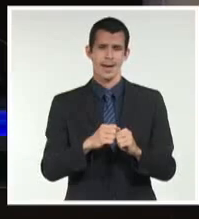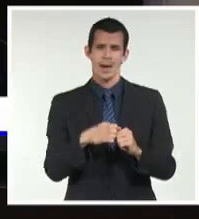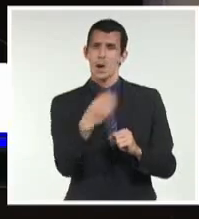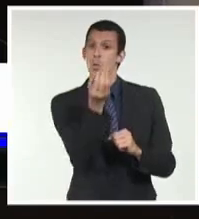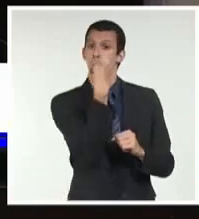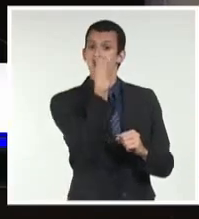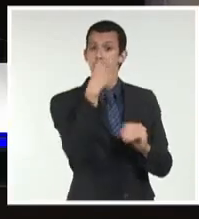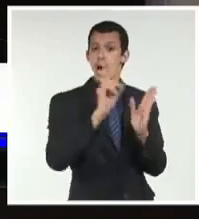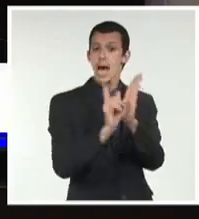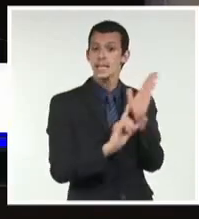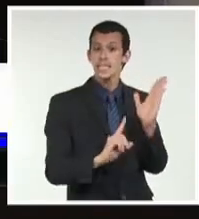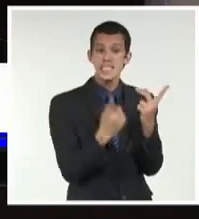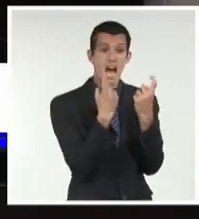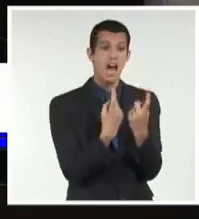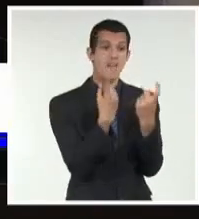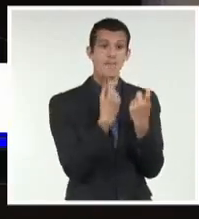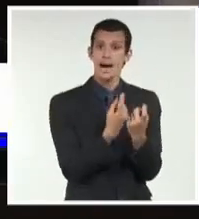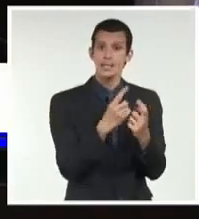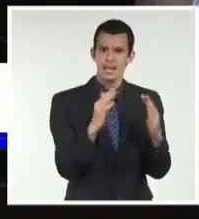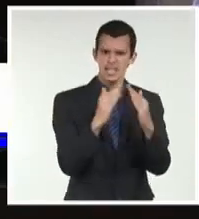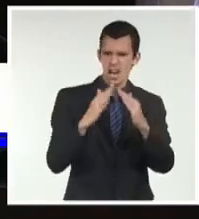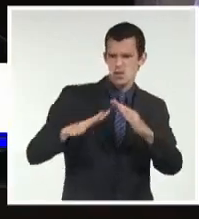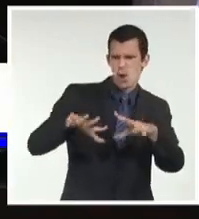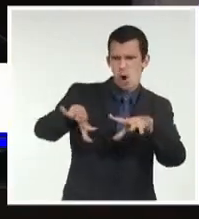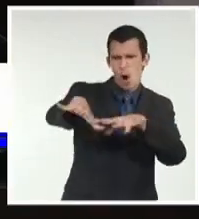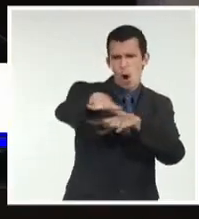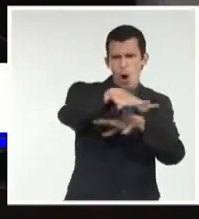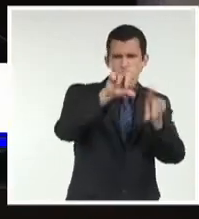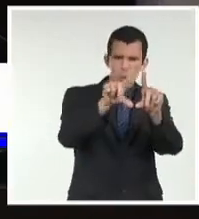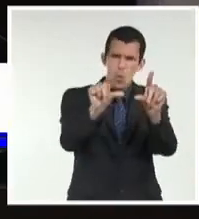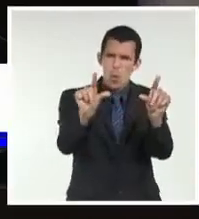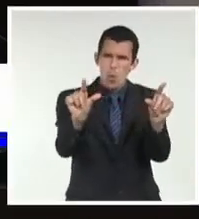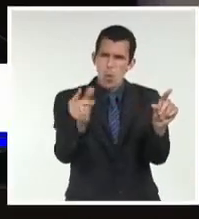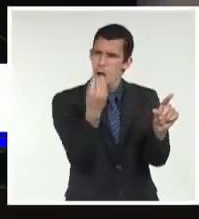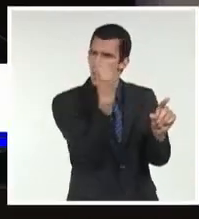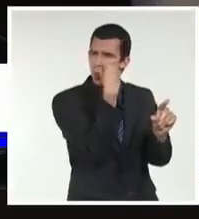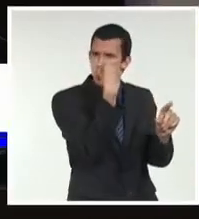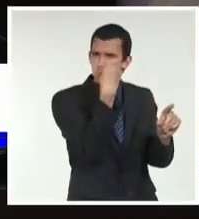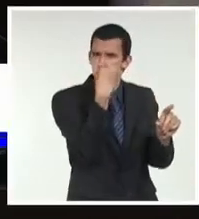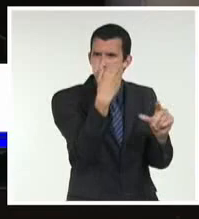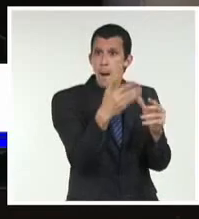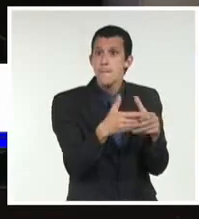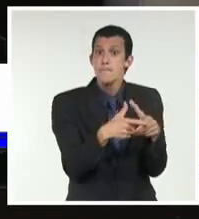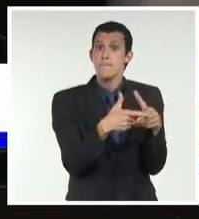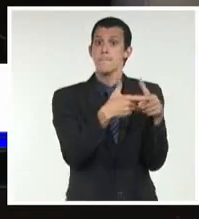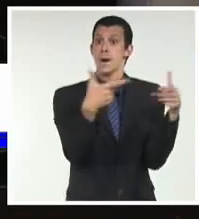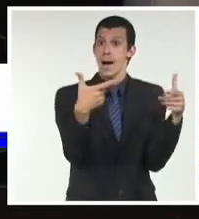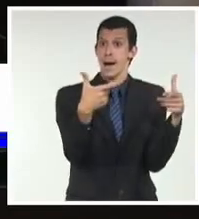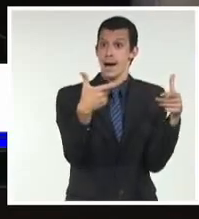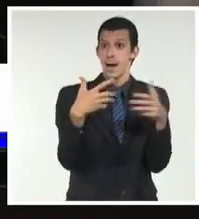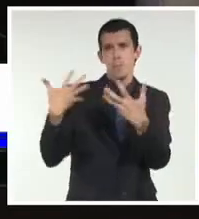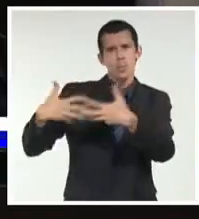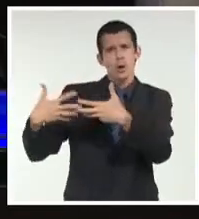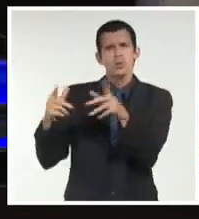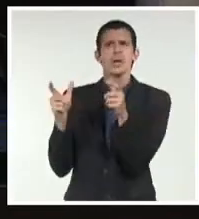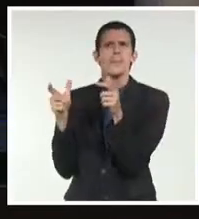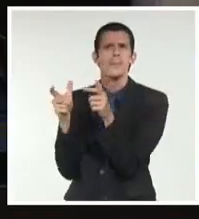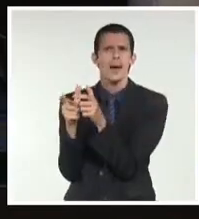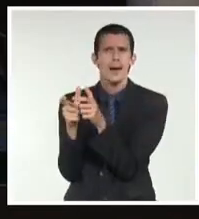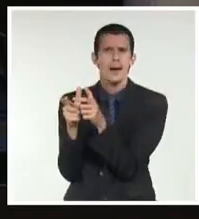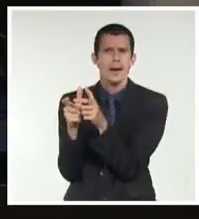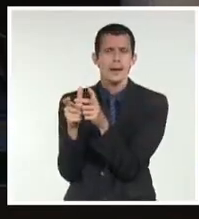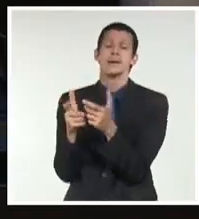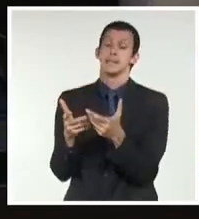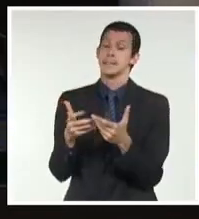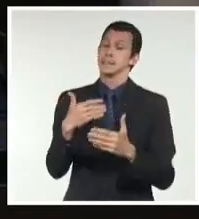subido a demanda récord. O sea, se supone que con las afectaciones que tenemos debíamos tener menos demanda. Y sin embargo, la demanda